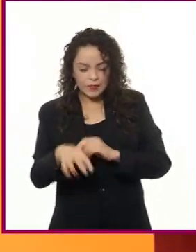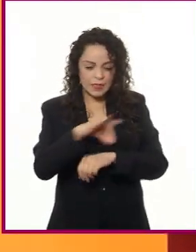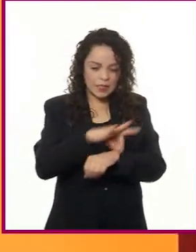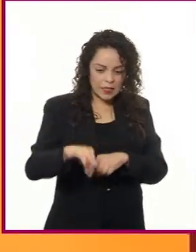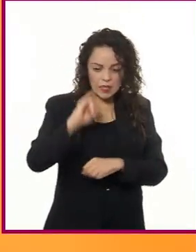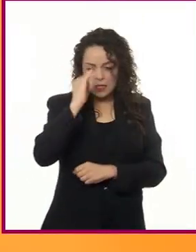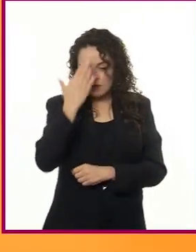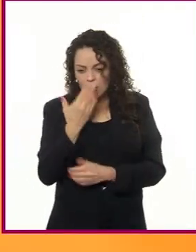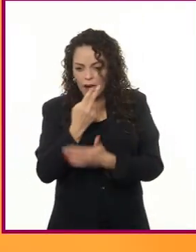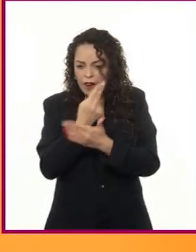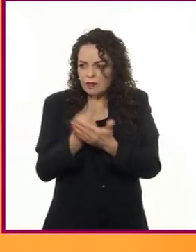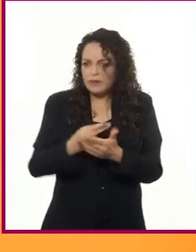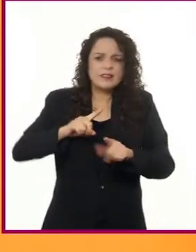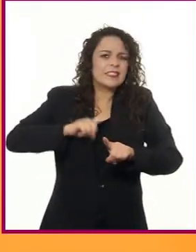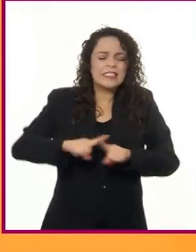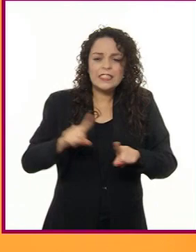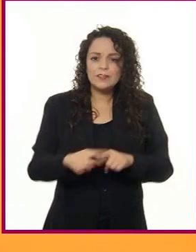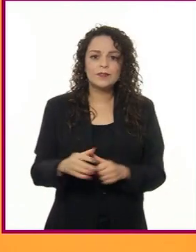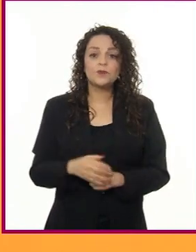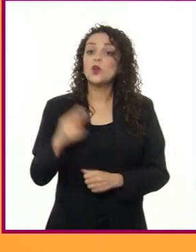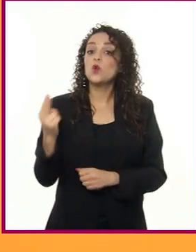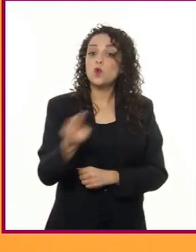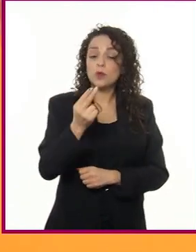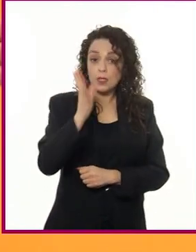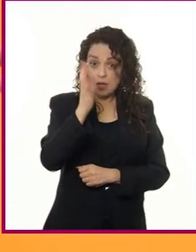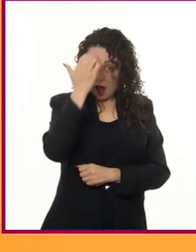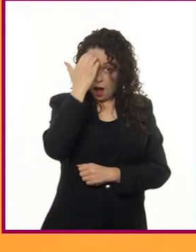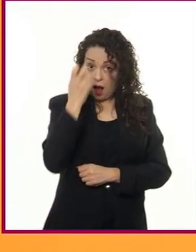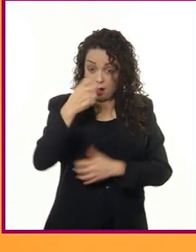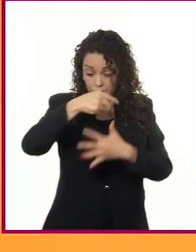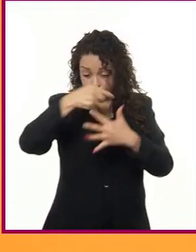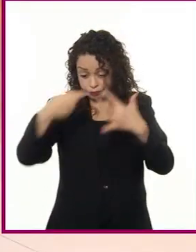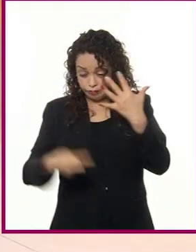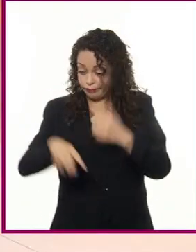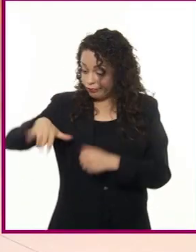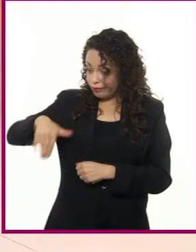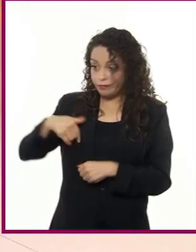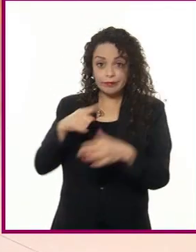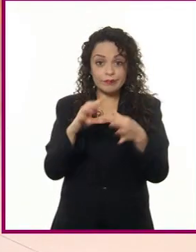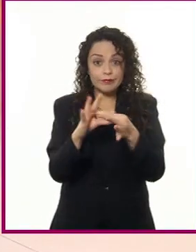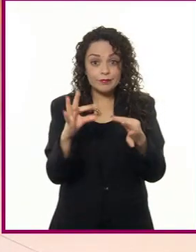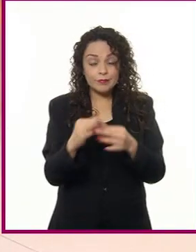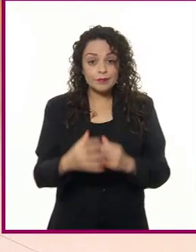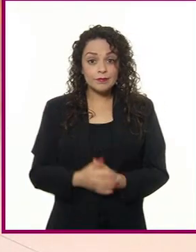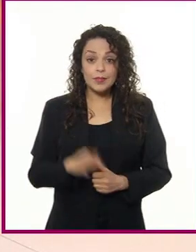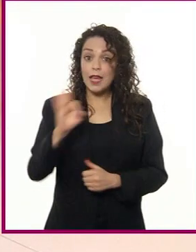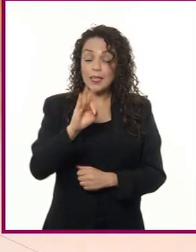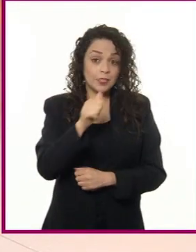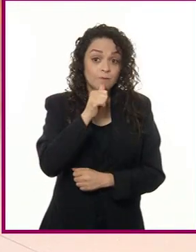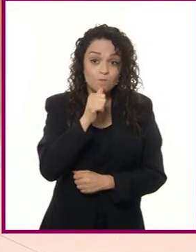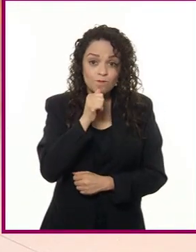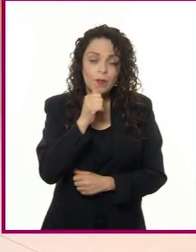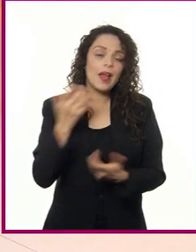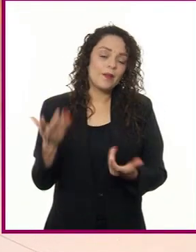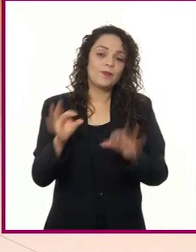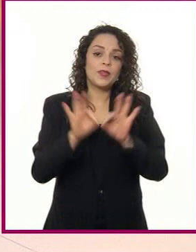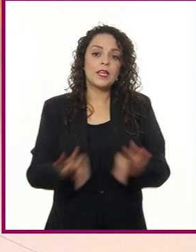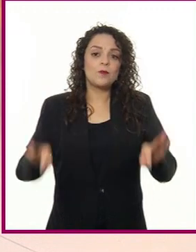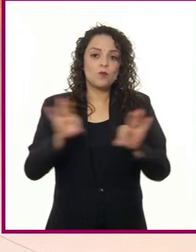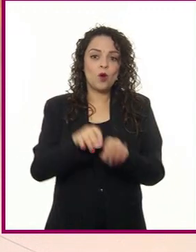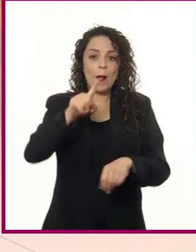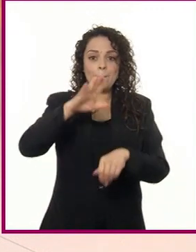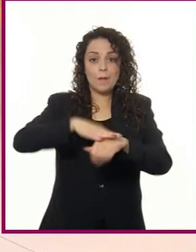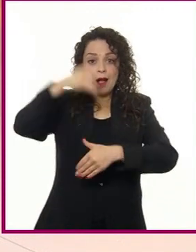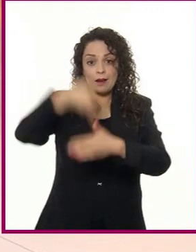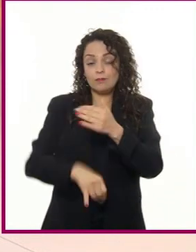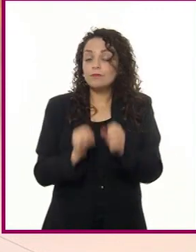proyectos. ¿Ustedes, alumnas y alumnos, ya conocían todas ellas? Si no las conocían, es importante que investiguen más al